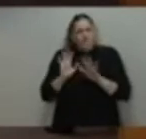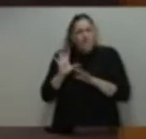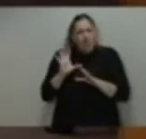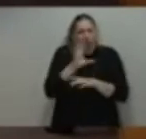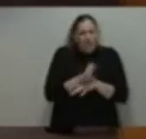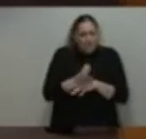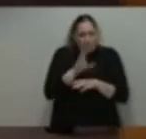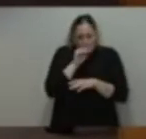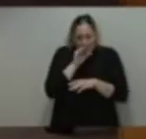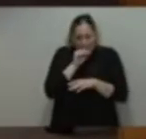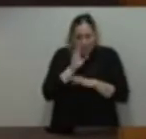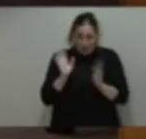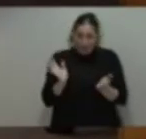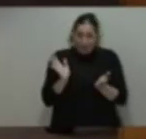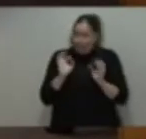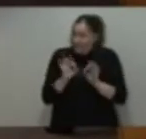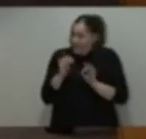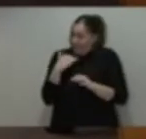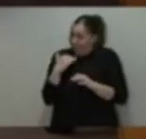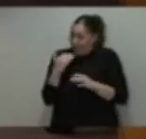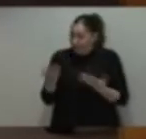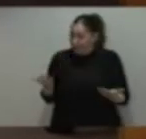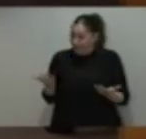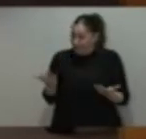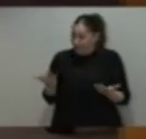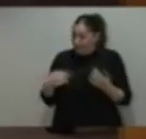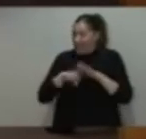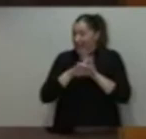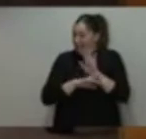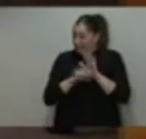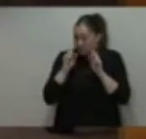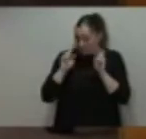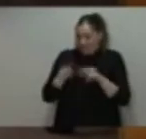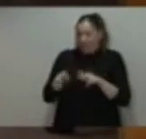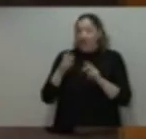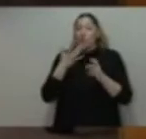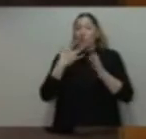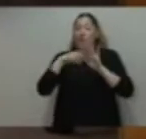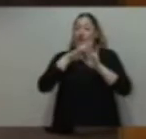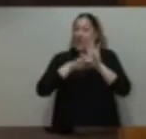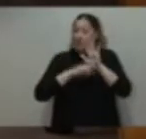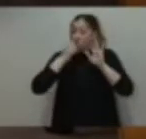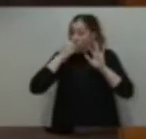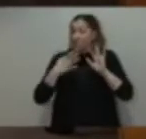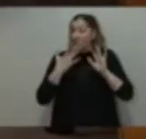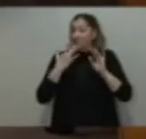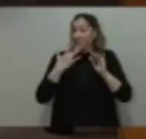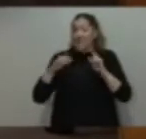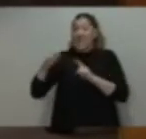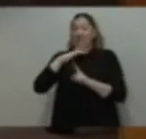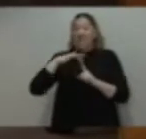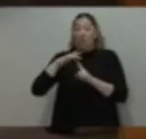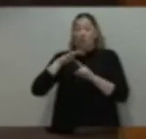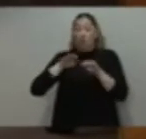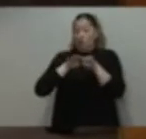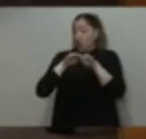tener un reglamento del cual echar mano. Los reglamentos están bien. Los reglamentos están bien cuando hay un entorno estable, pero es cuando menos hacen